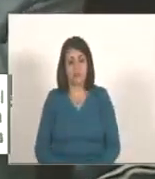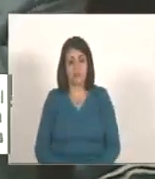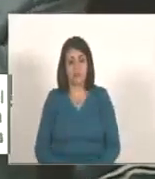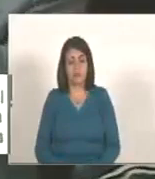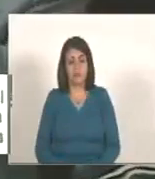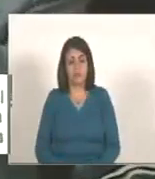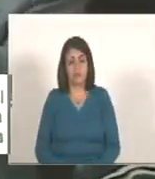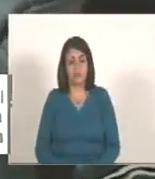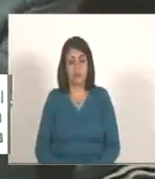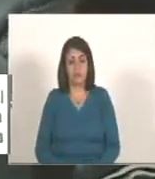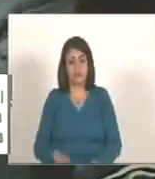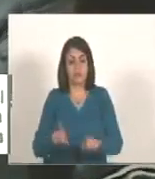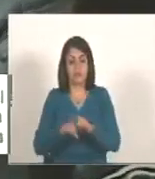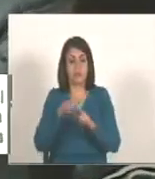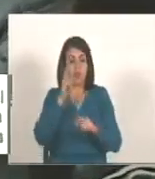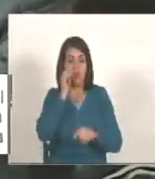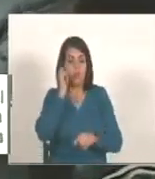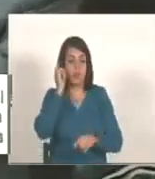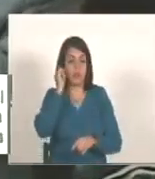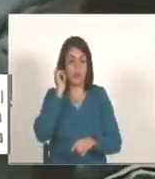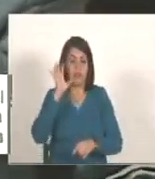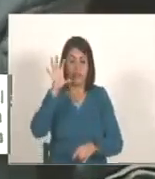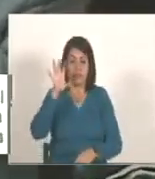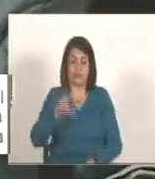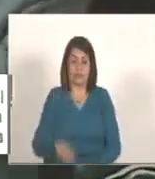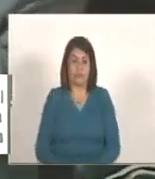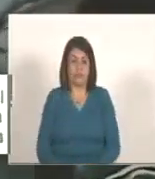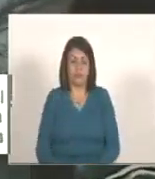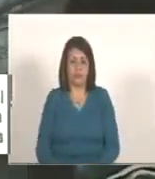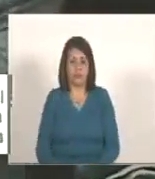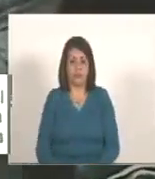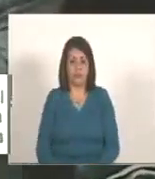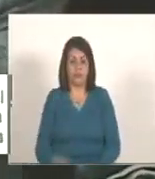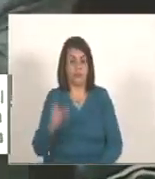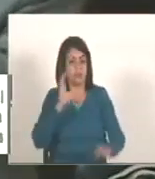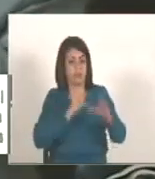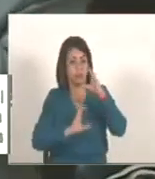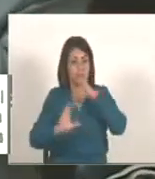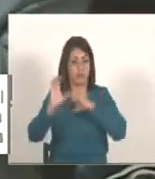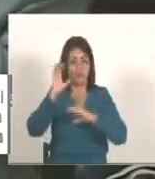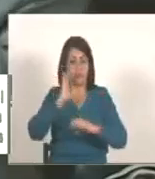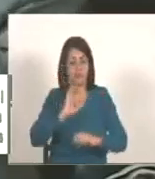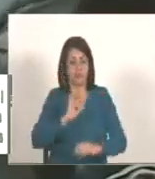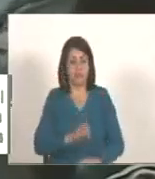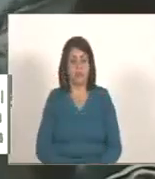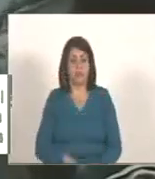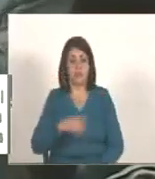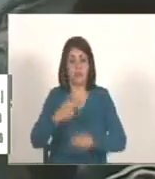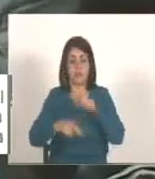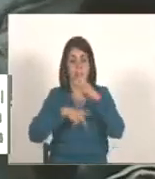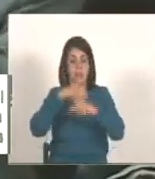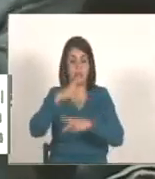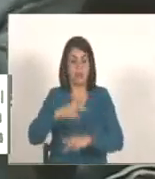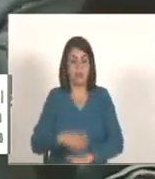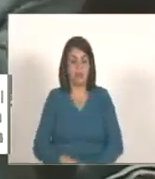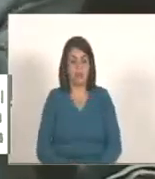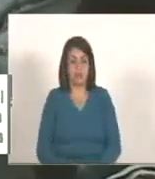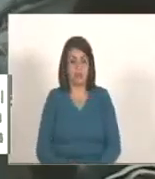Así que, hombres y mujeres de la patria, científicos, productores,